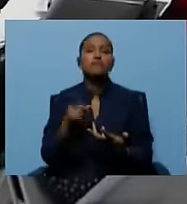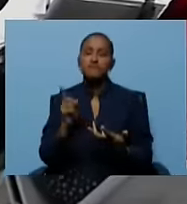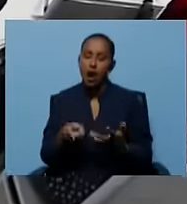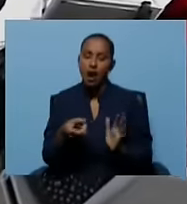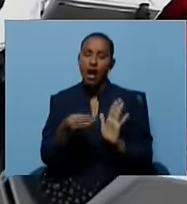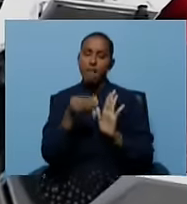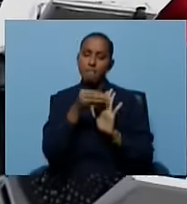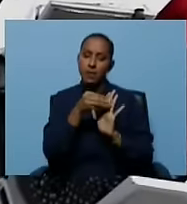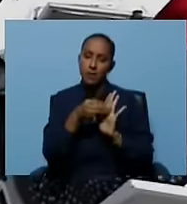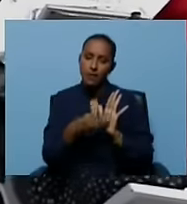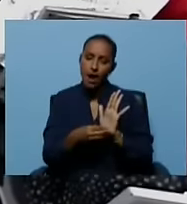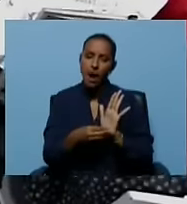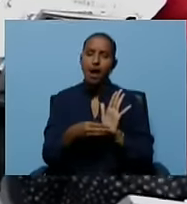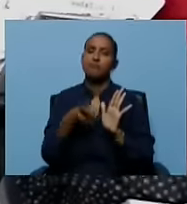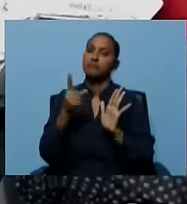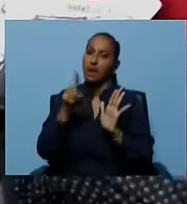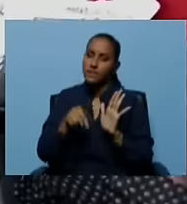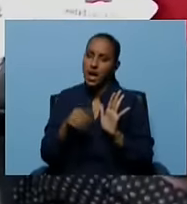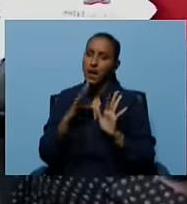su explicación,